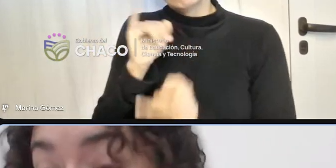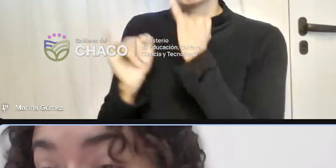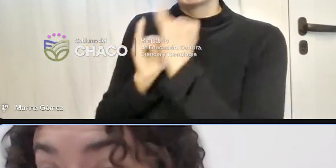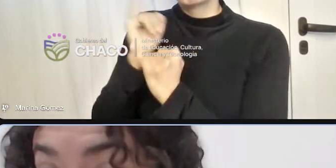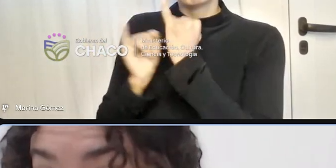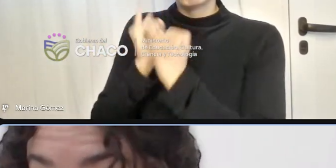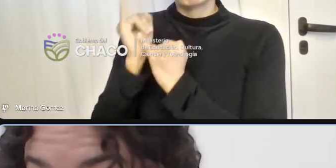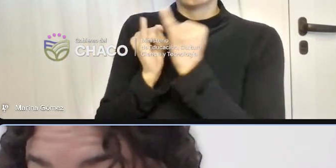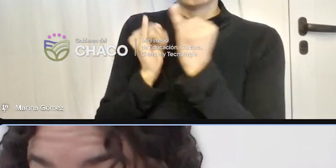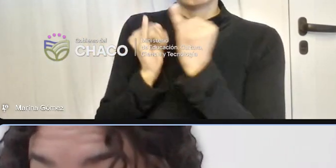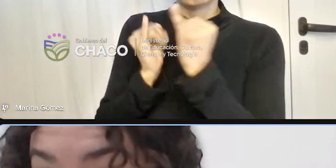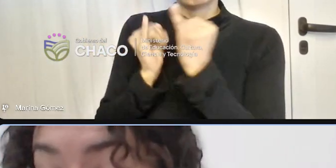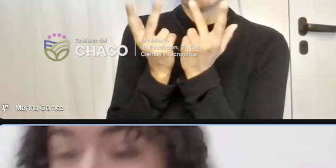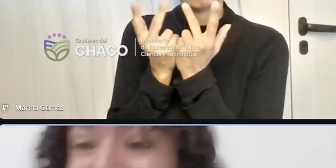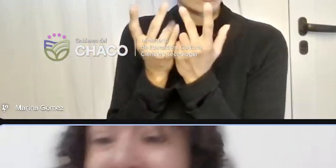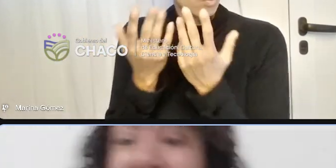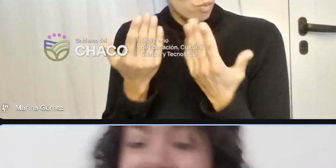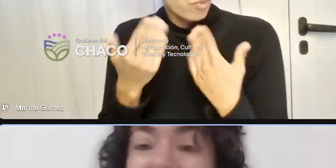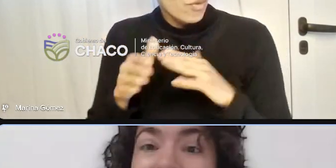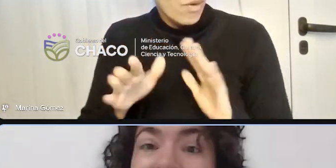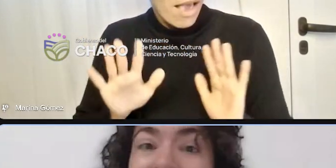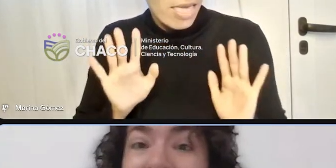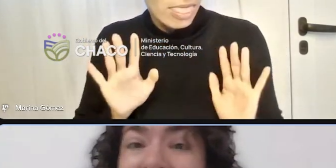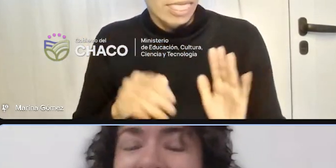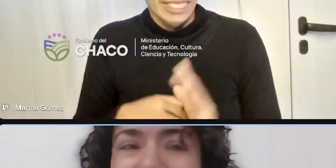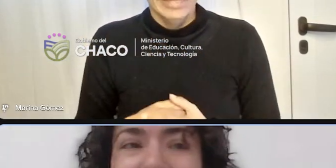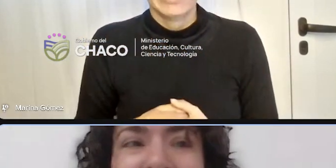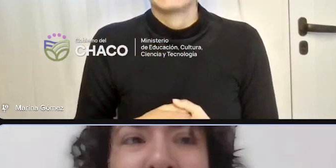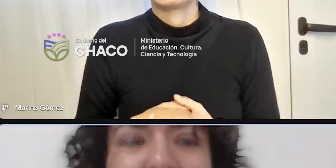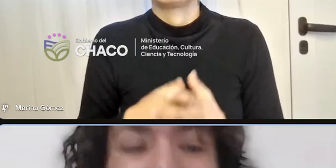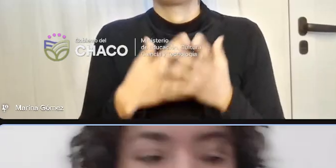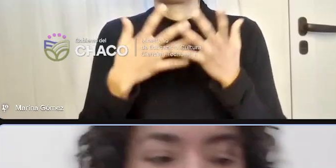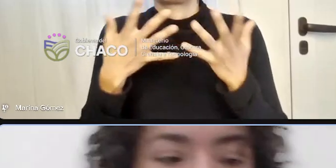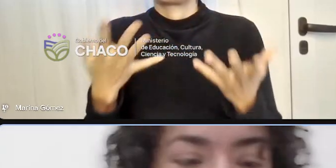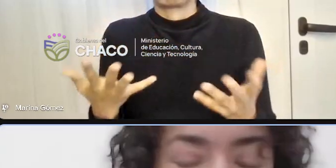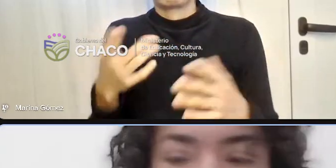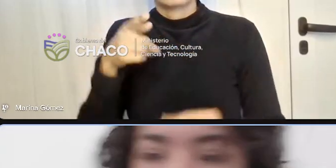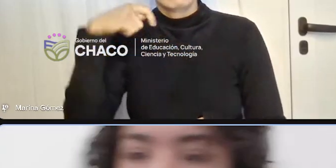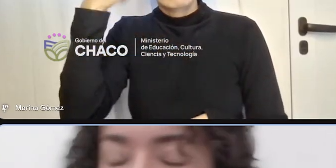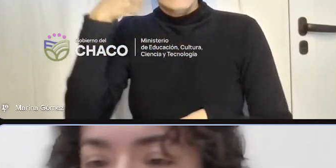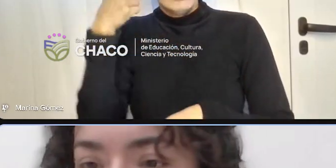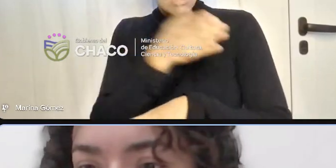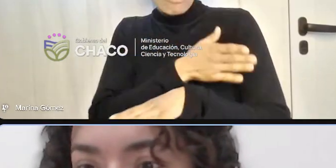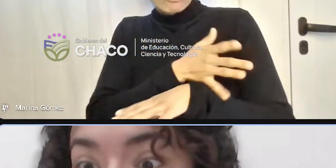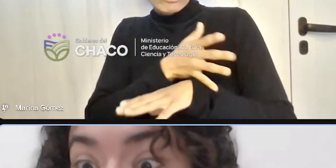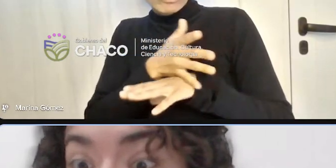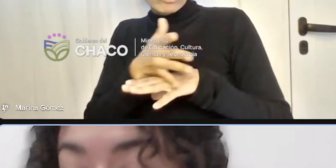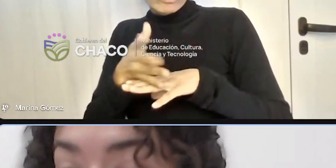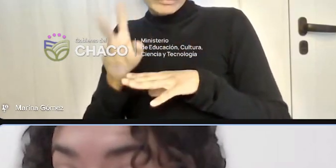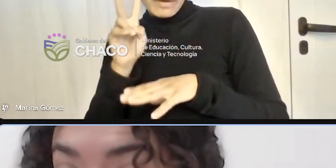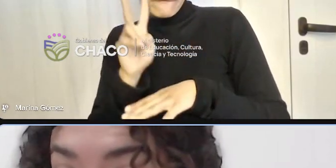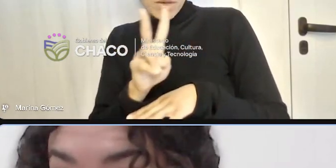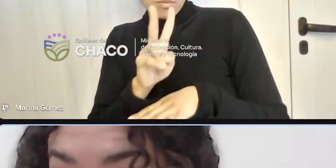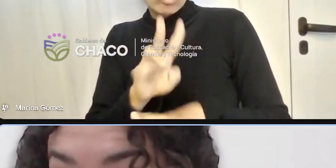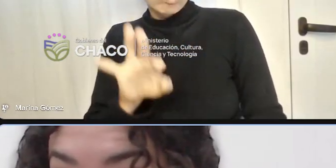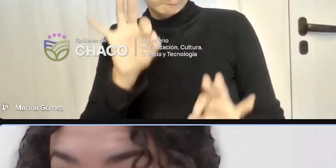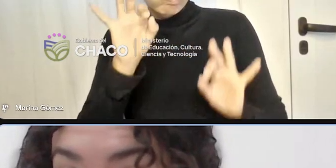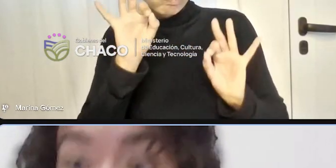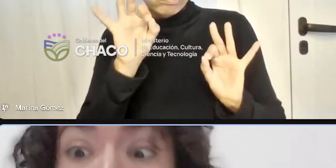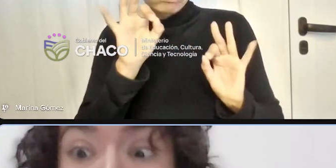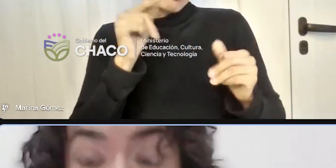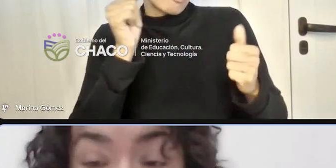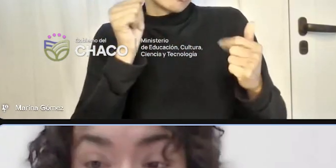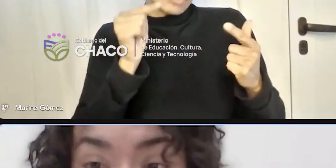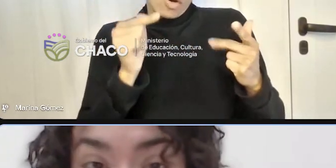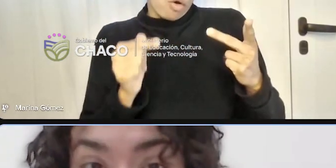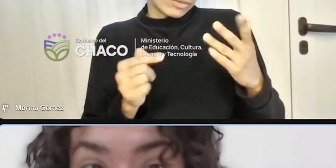va a su consultorio, ¿sí? En este video que vimos hay un montón de cosas